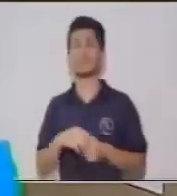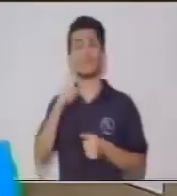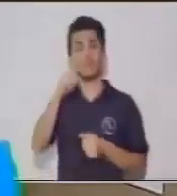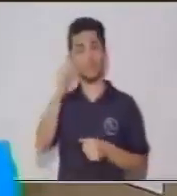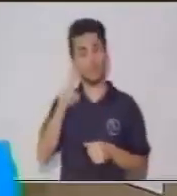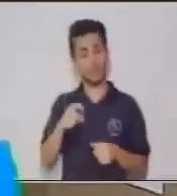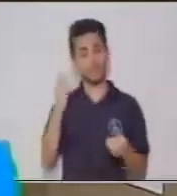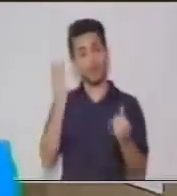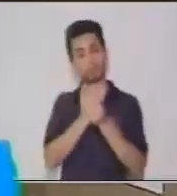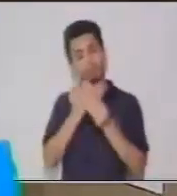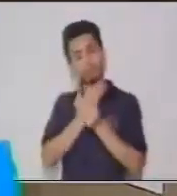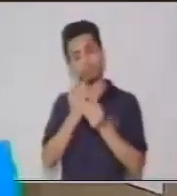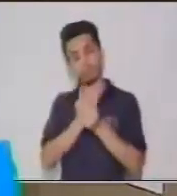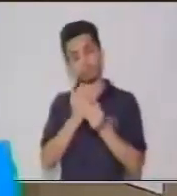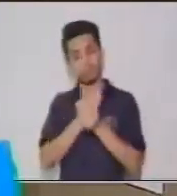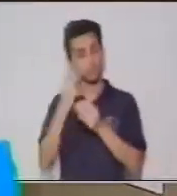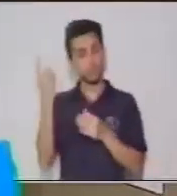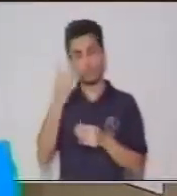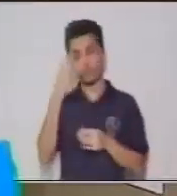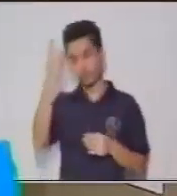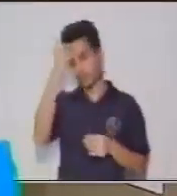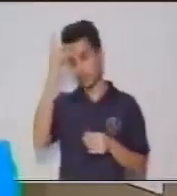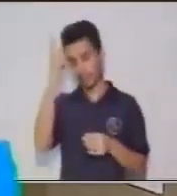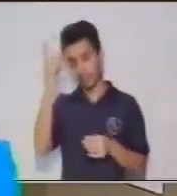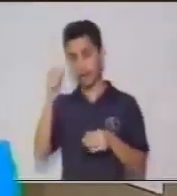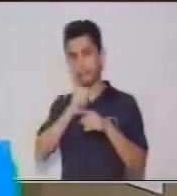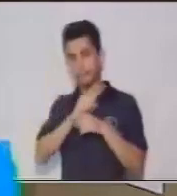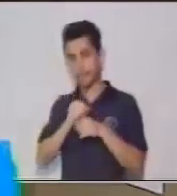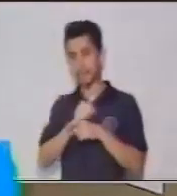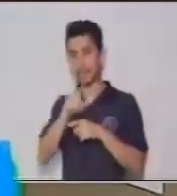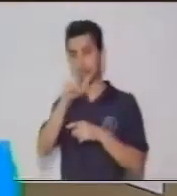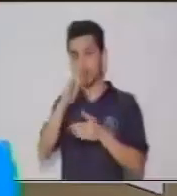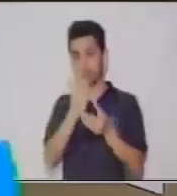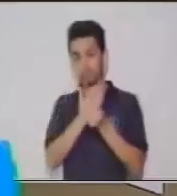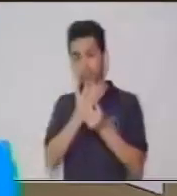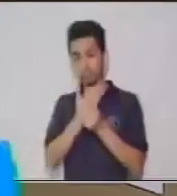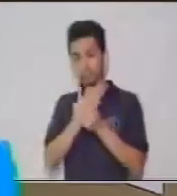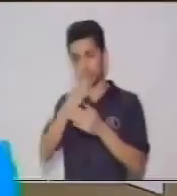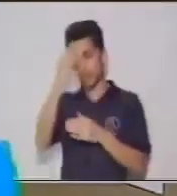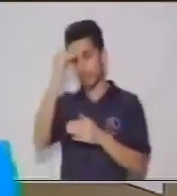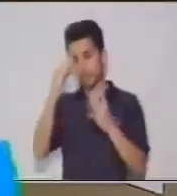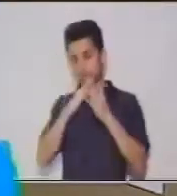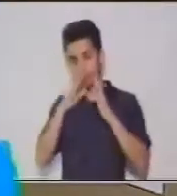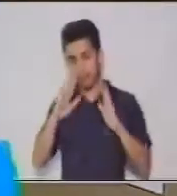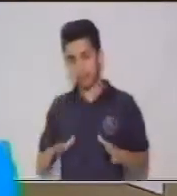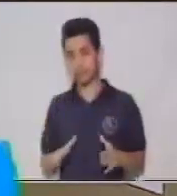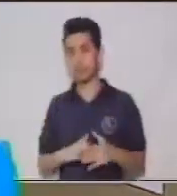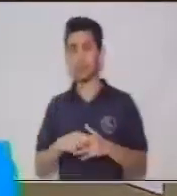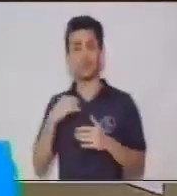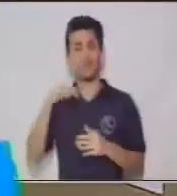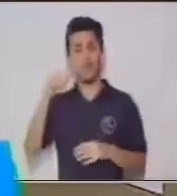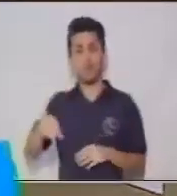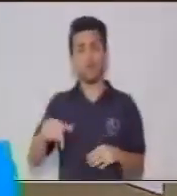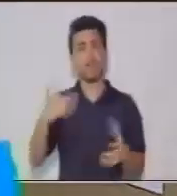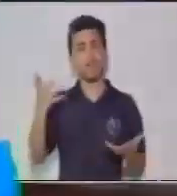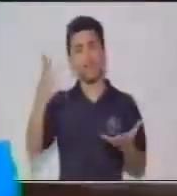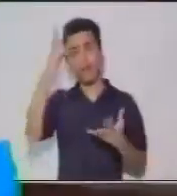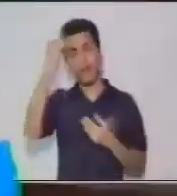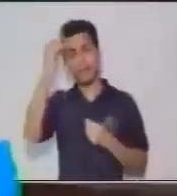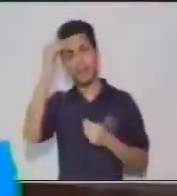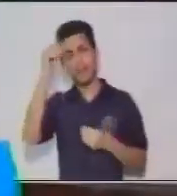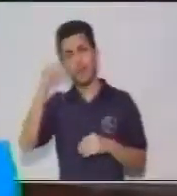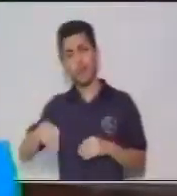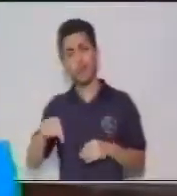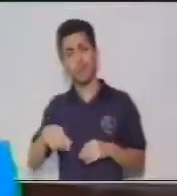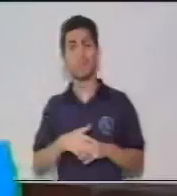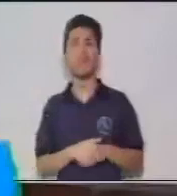presente guardar tus trabajos y ejercicios en tu portafolio de Aprendo en Casa. ¿Qué aprendiste en el programa Aprendo